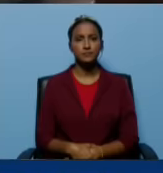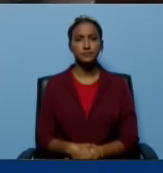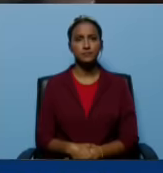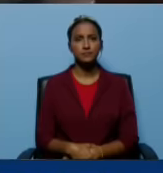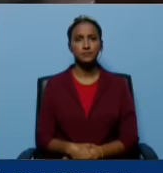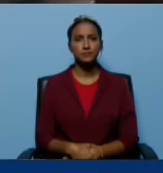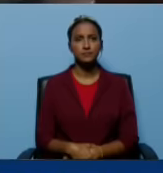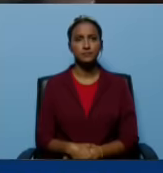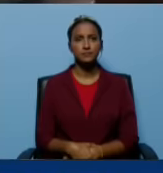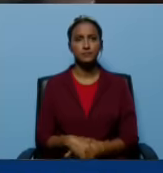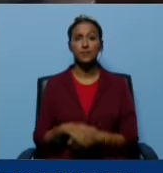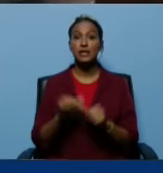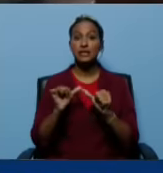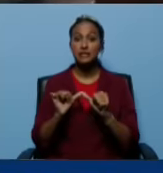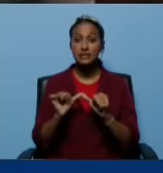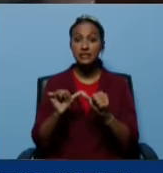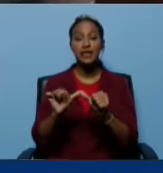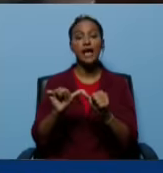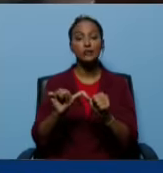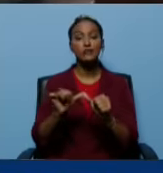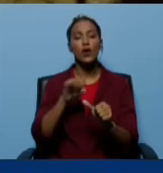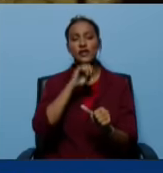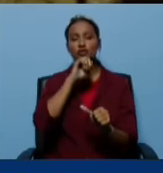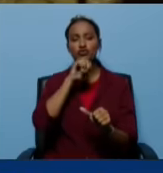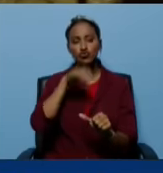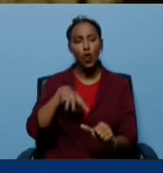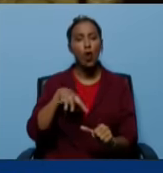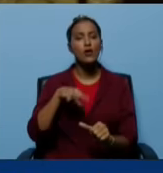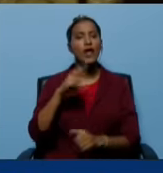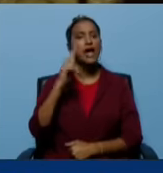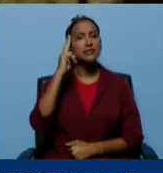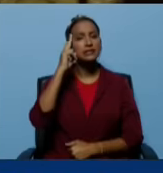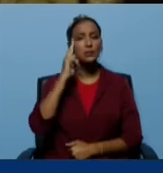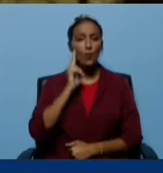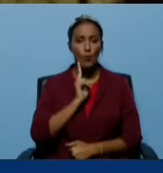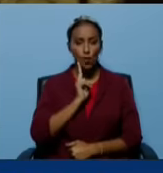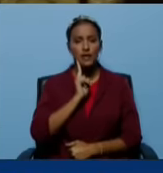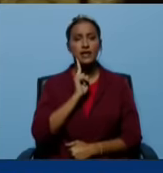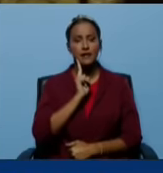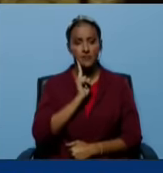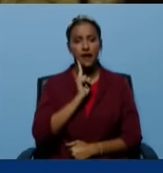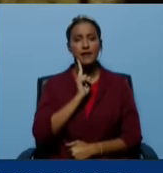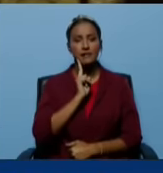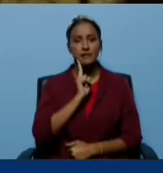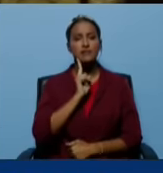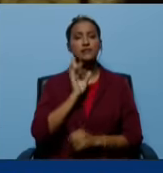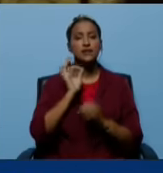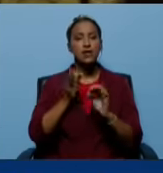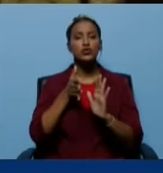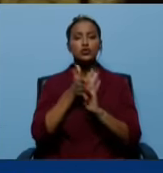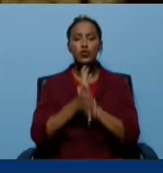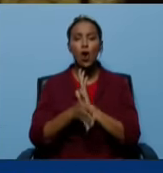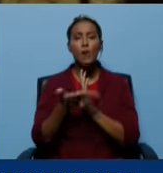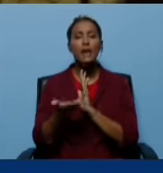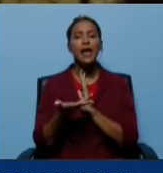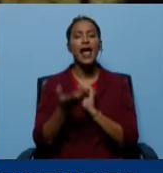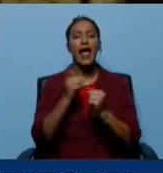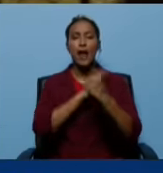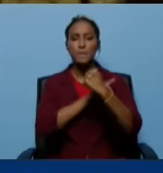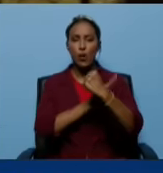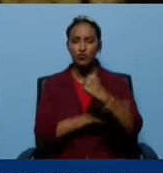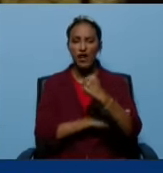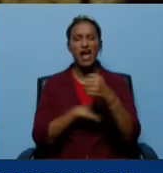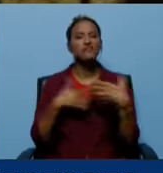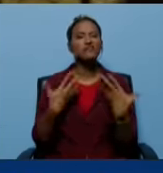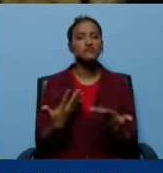Siguiendo el legado del libertador Simón Bolívar, el poder constituyente originario dio nacimiento